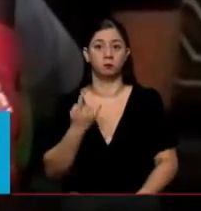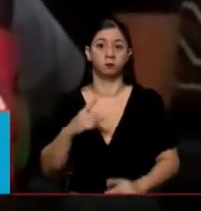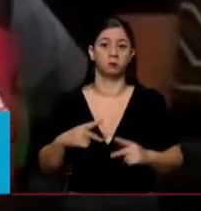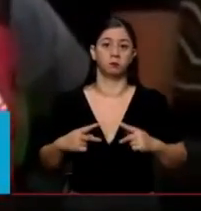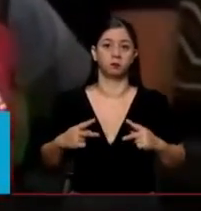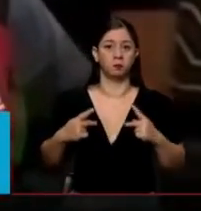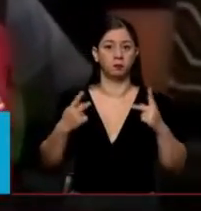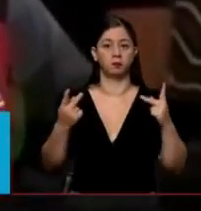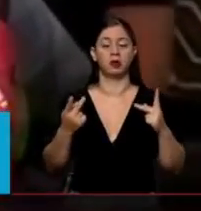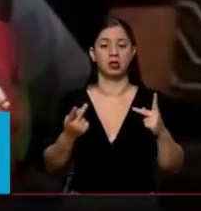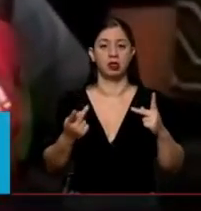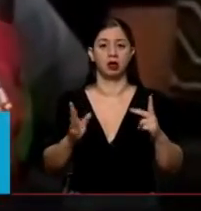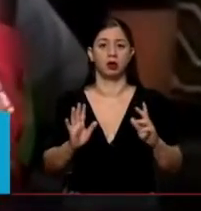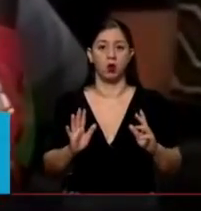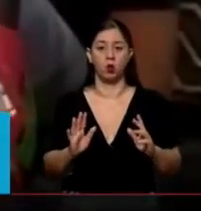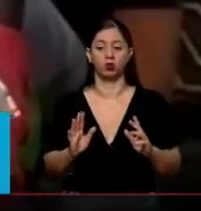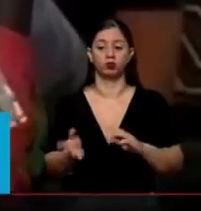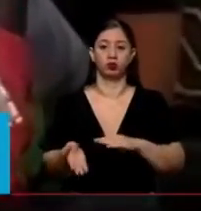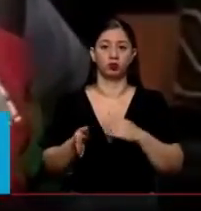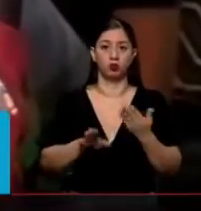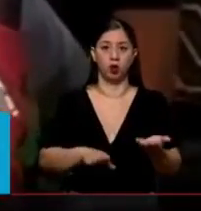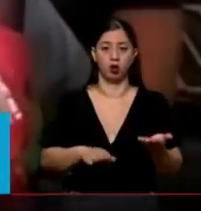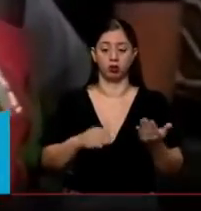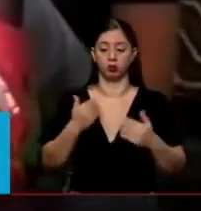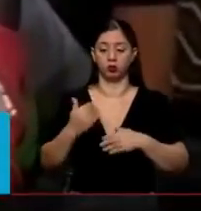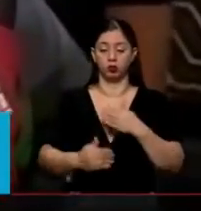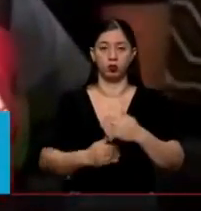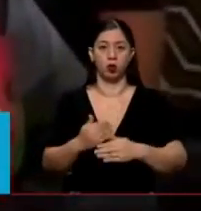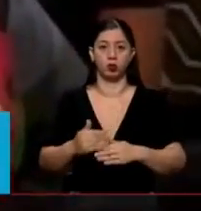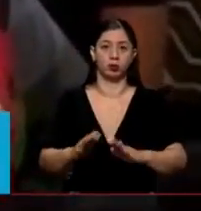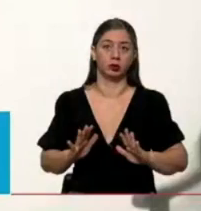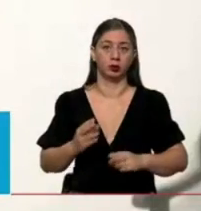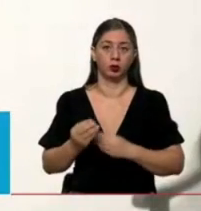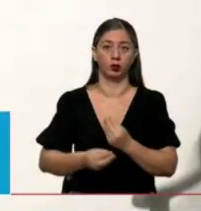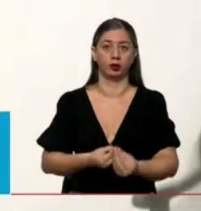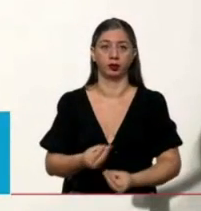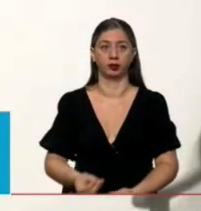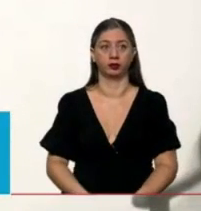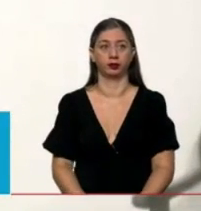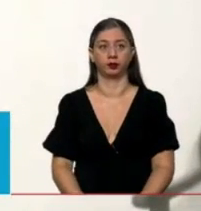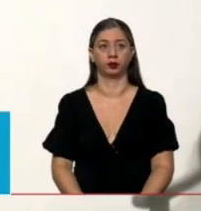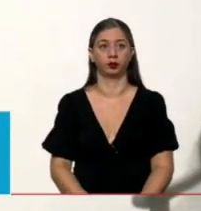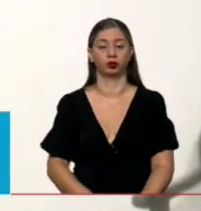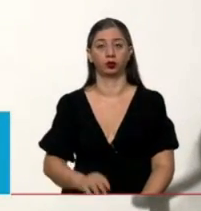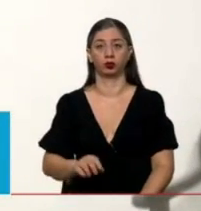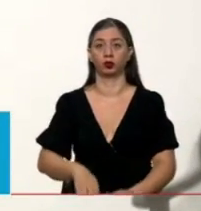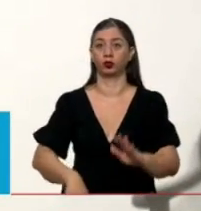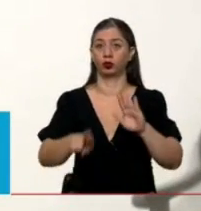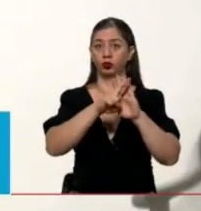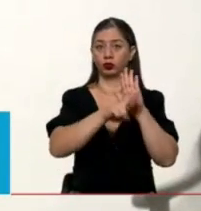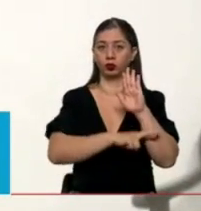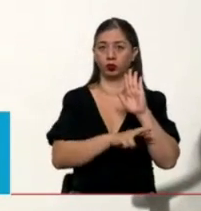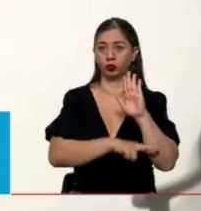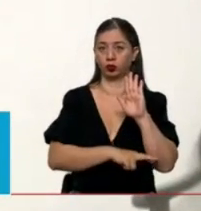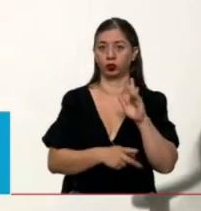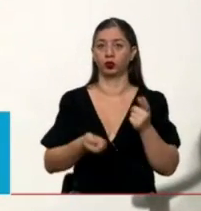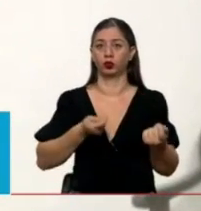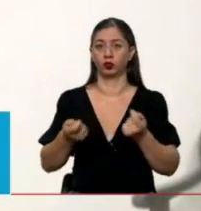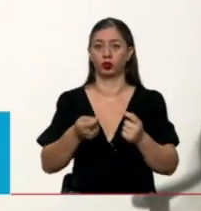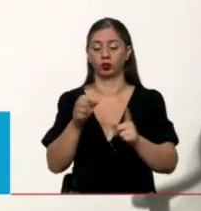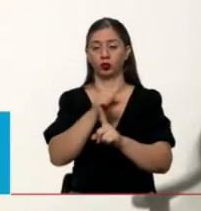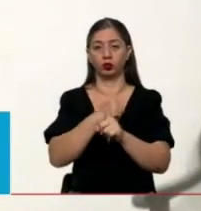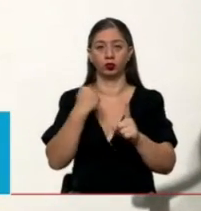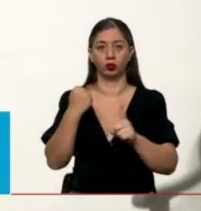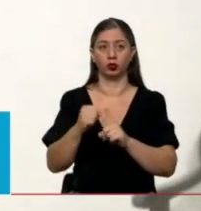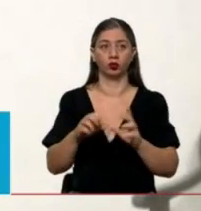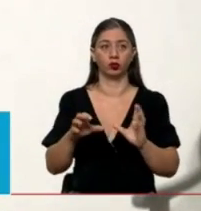vida, de entregar la vida a un proceso, lo haremos siempre. La imposición de normas y otras formas de control social por